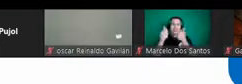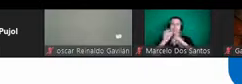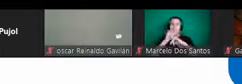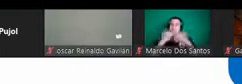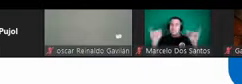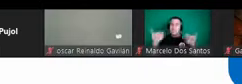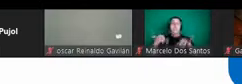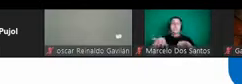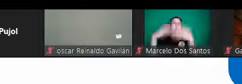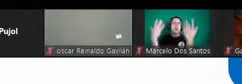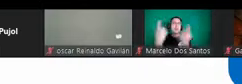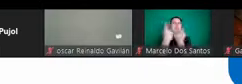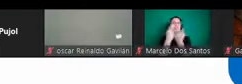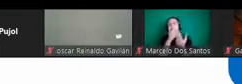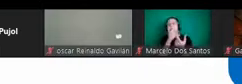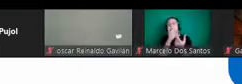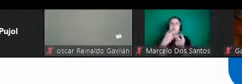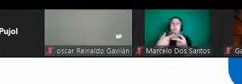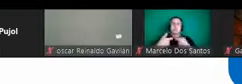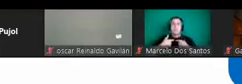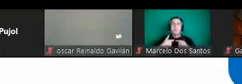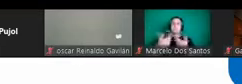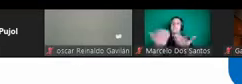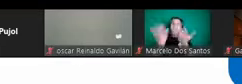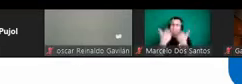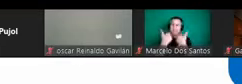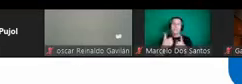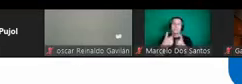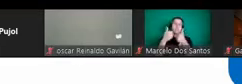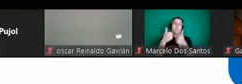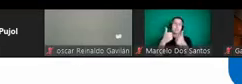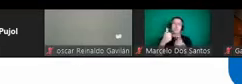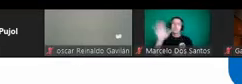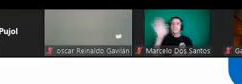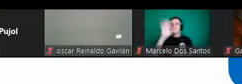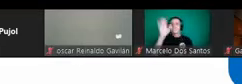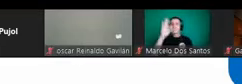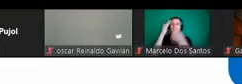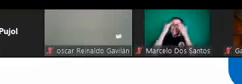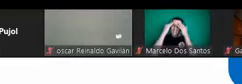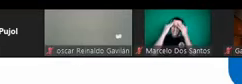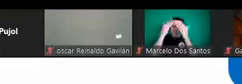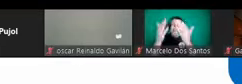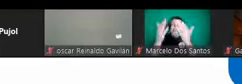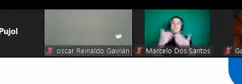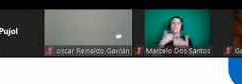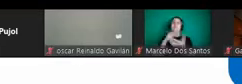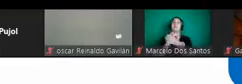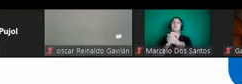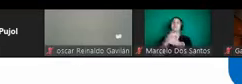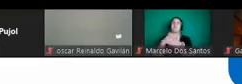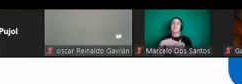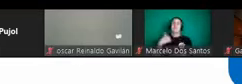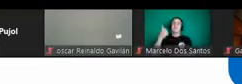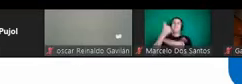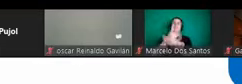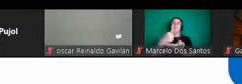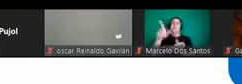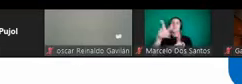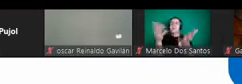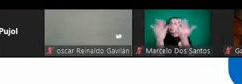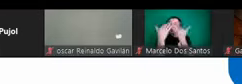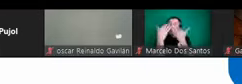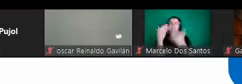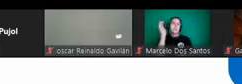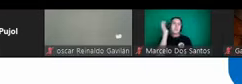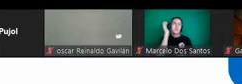consulta o propuesta que tengan. Muchísimas gracias por compartir con nosotros hoy. En serio, es súper